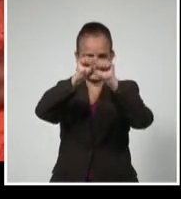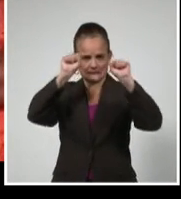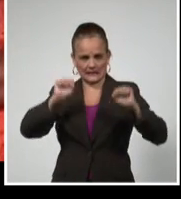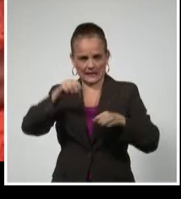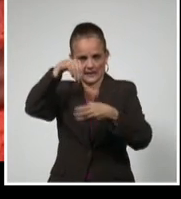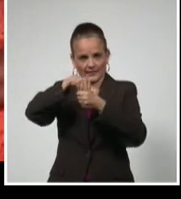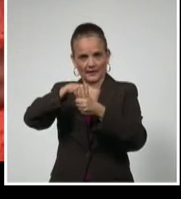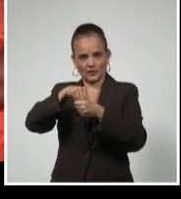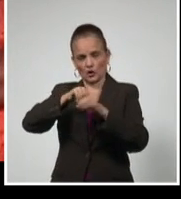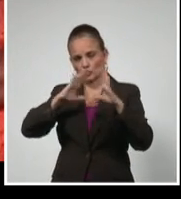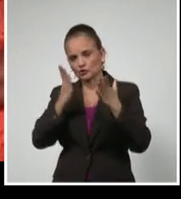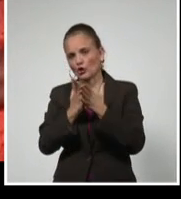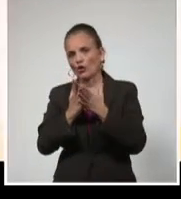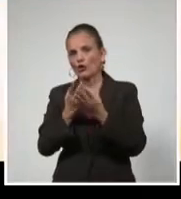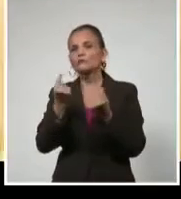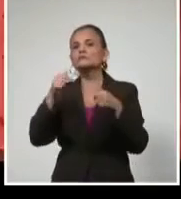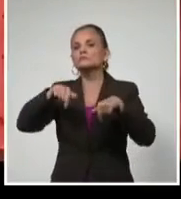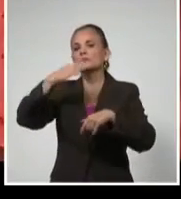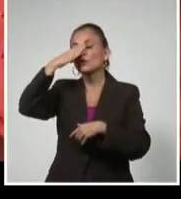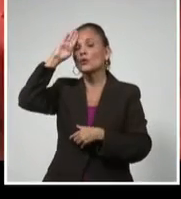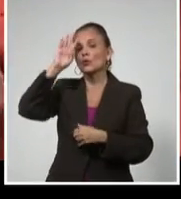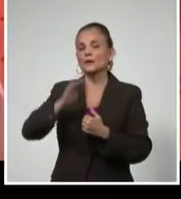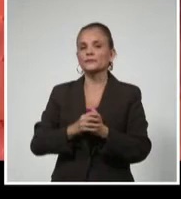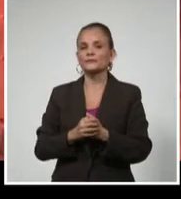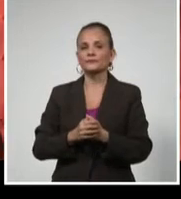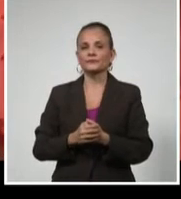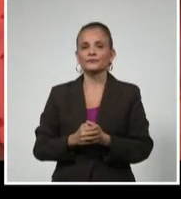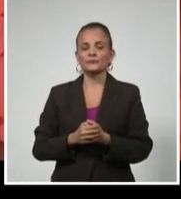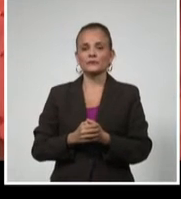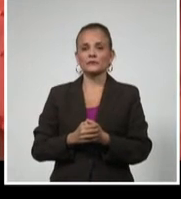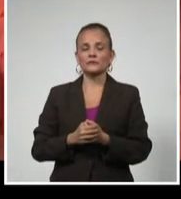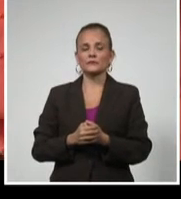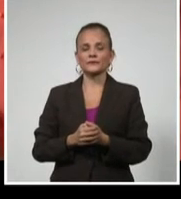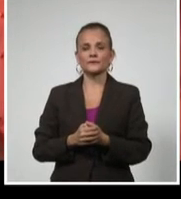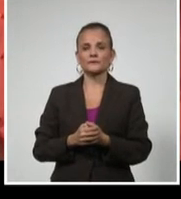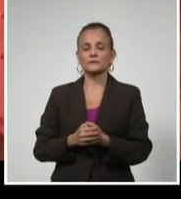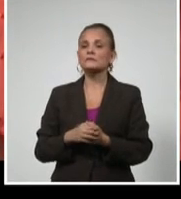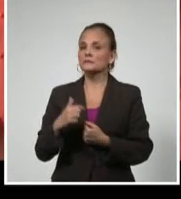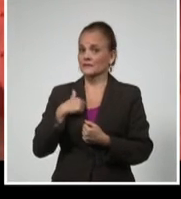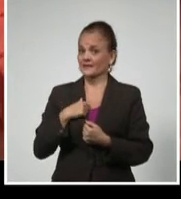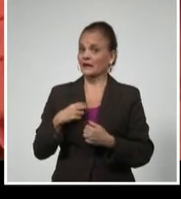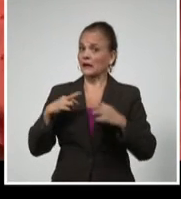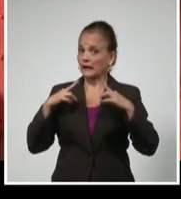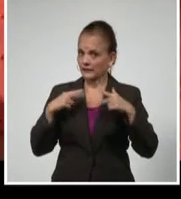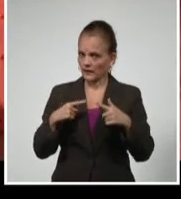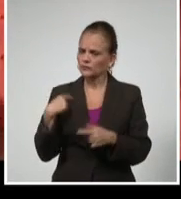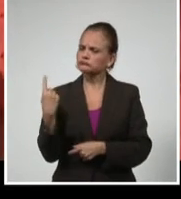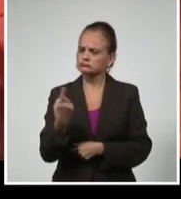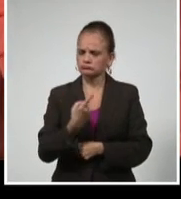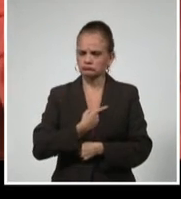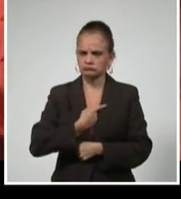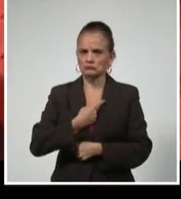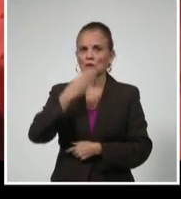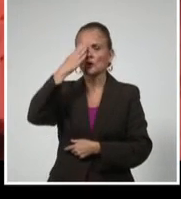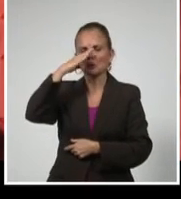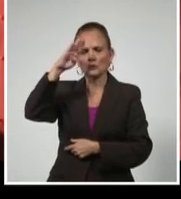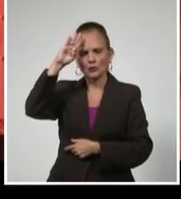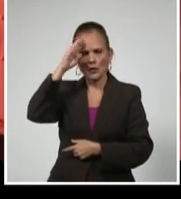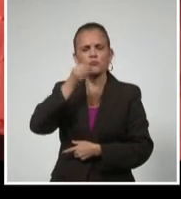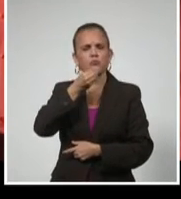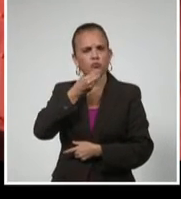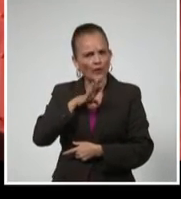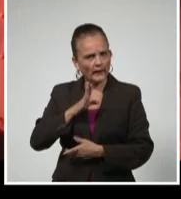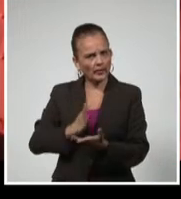han establecido a lo largo de estos años. Pero lo que reitero es que sí podemos y que lo hemos logrado y que a pesar del